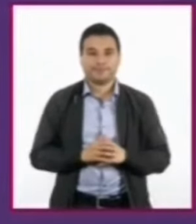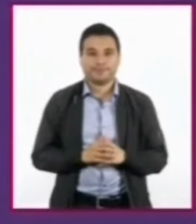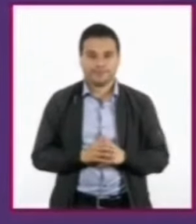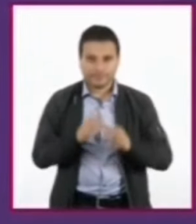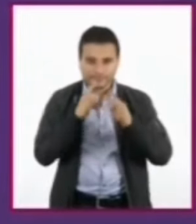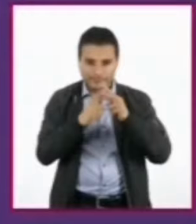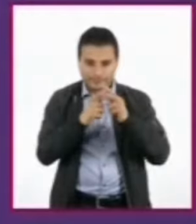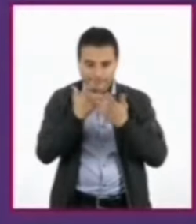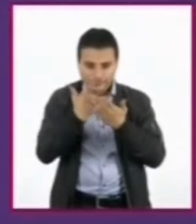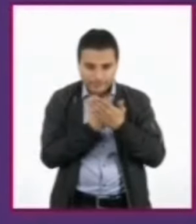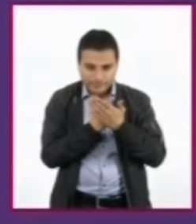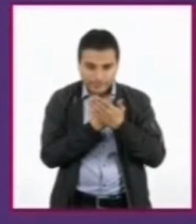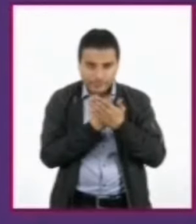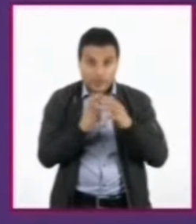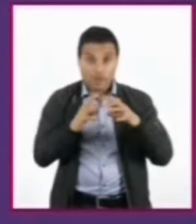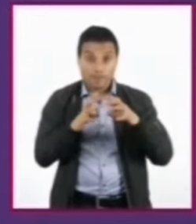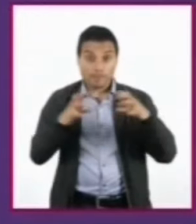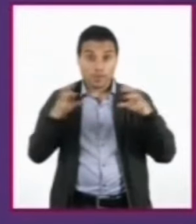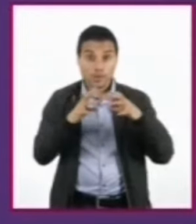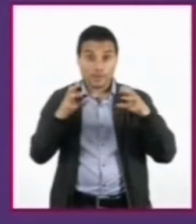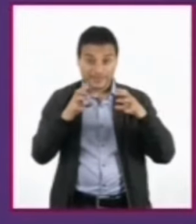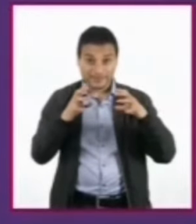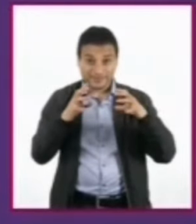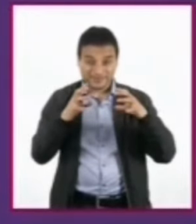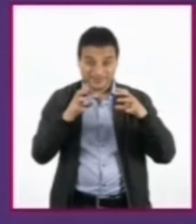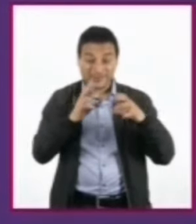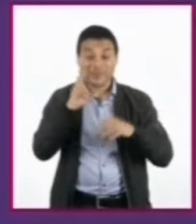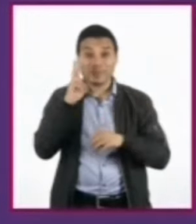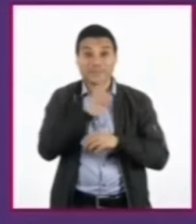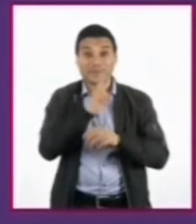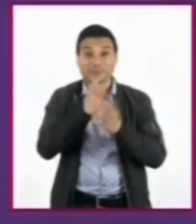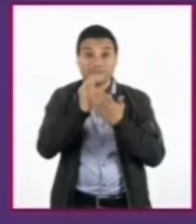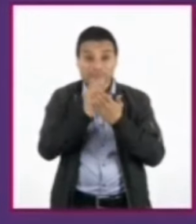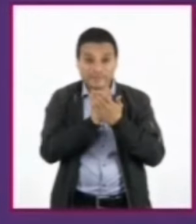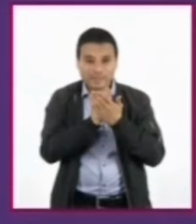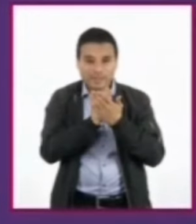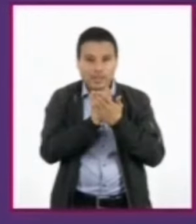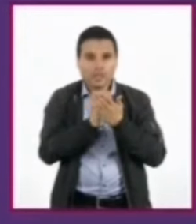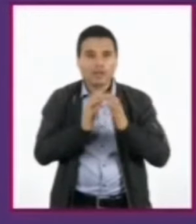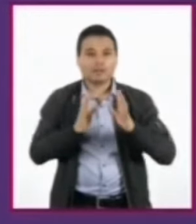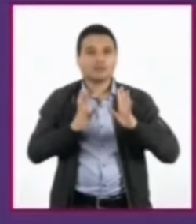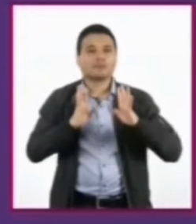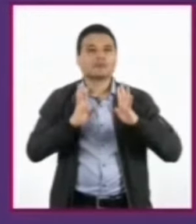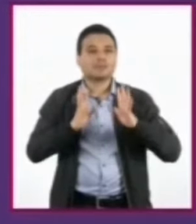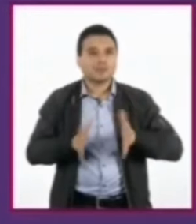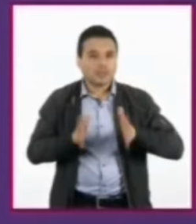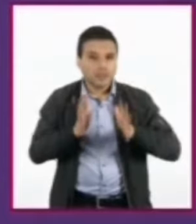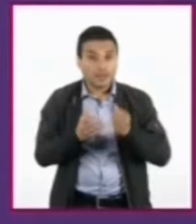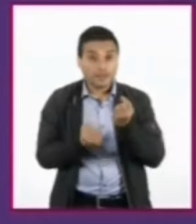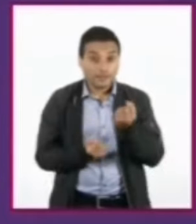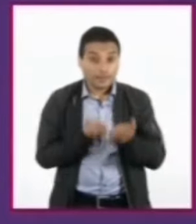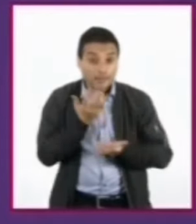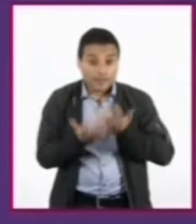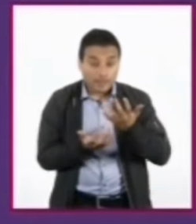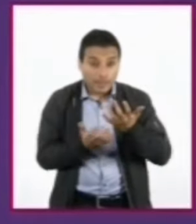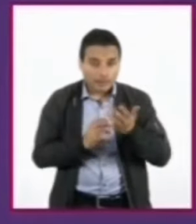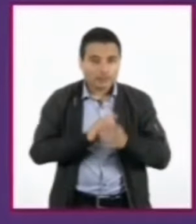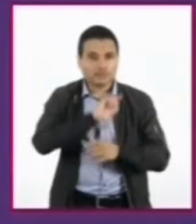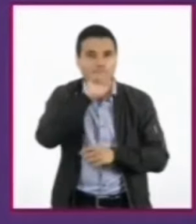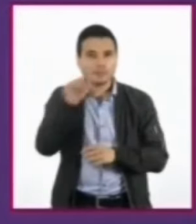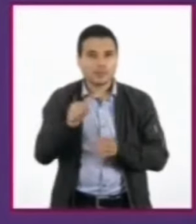Verificó que la disminución del volumen de aire al calentar mercurio líquido era equivalente al que se producía cuando calentaba el óxido de